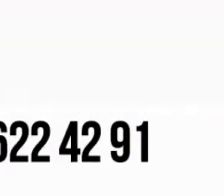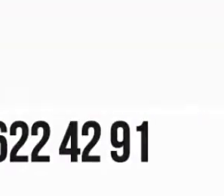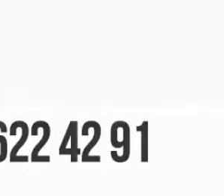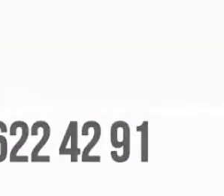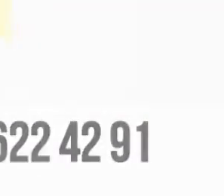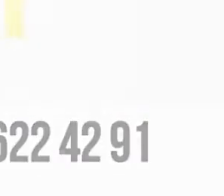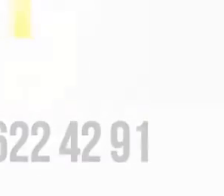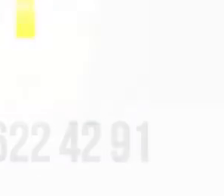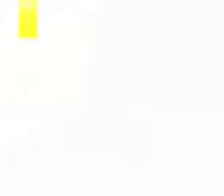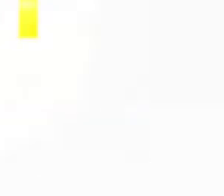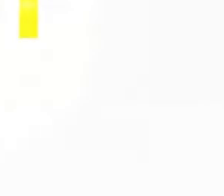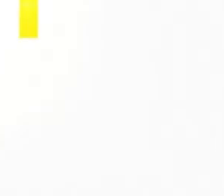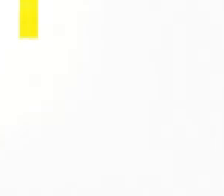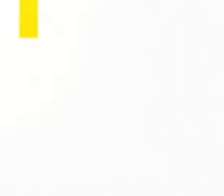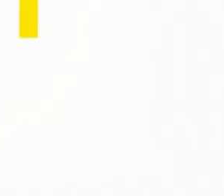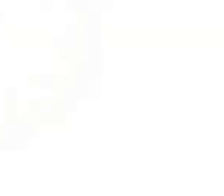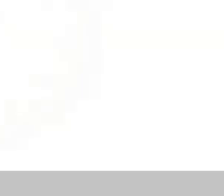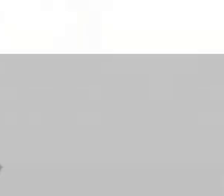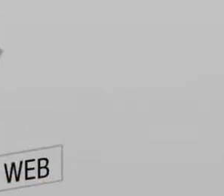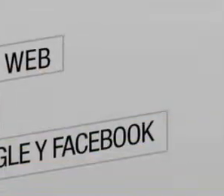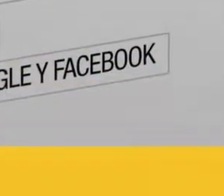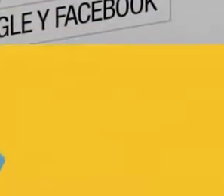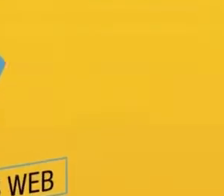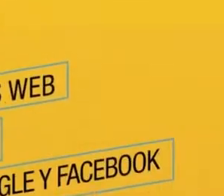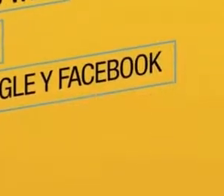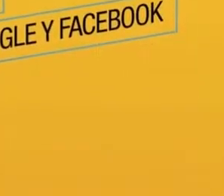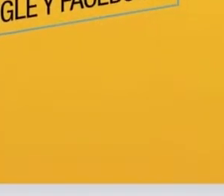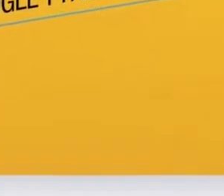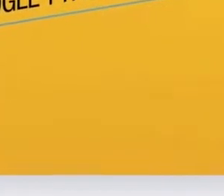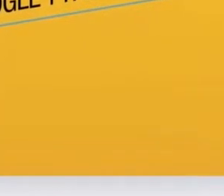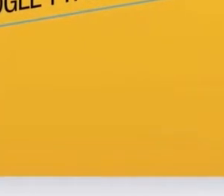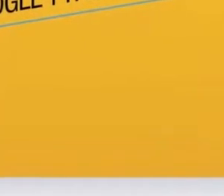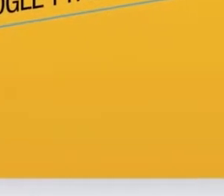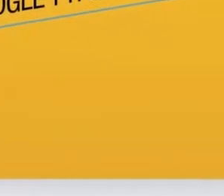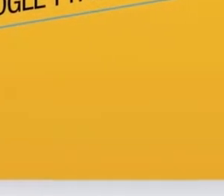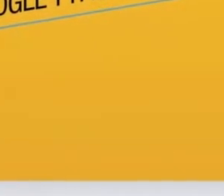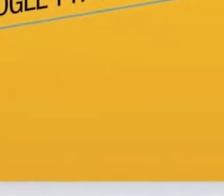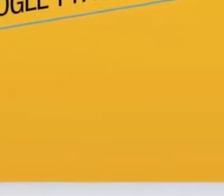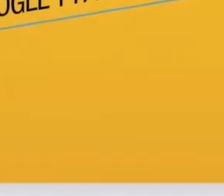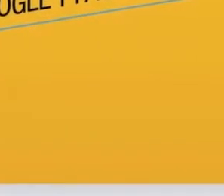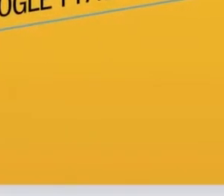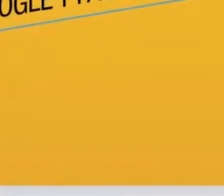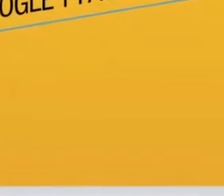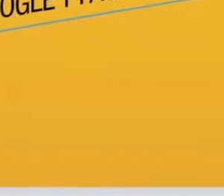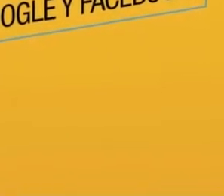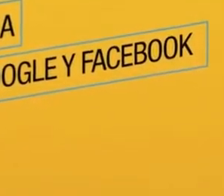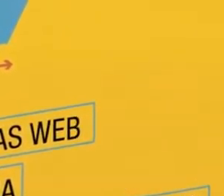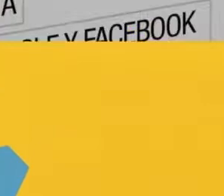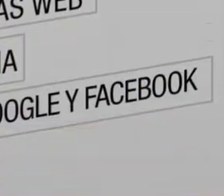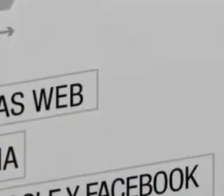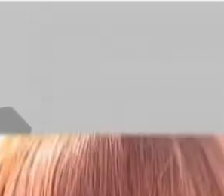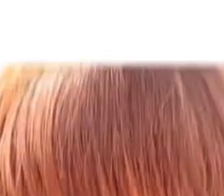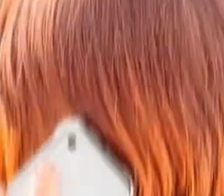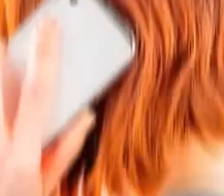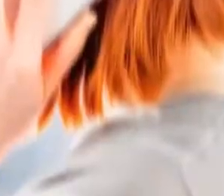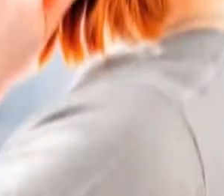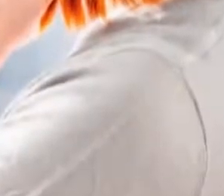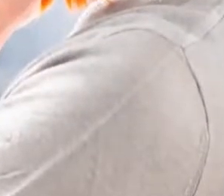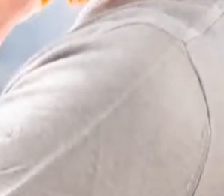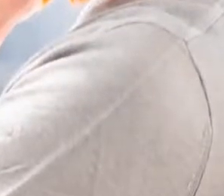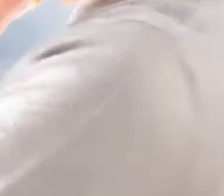Encuéntralo en San Autos S.A. Con Publicar, conseguir clientes por internet es más fácil. Tiendas